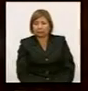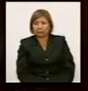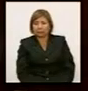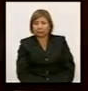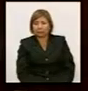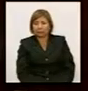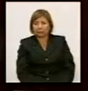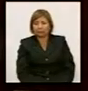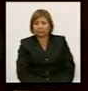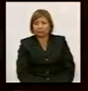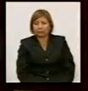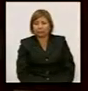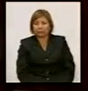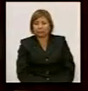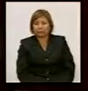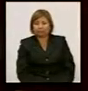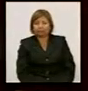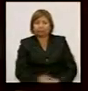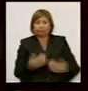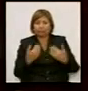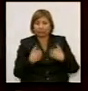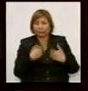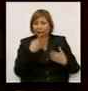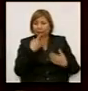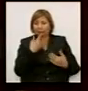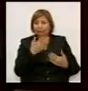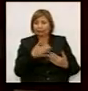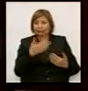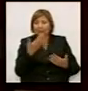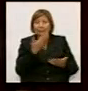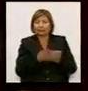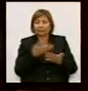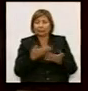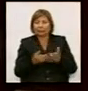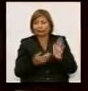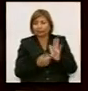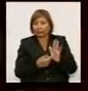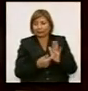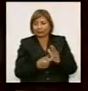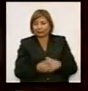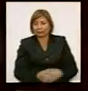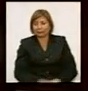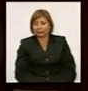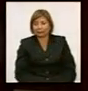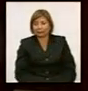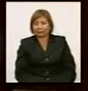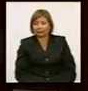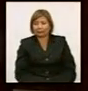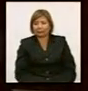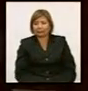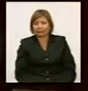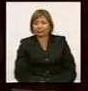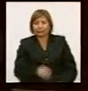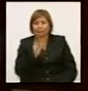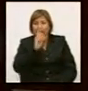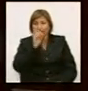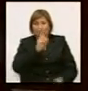va a tener que decir, hay propuestas, y como no va a haber